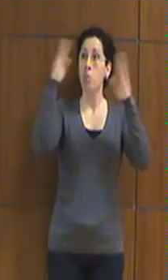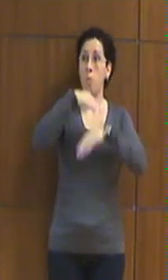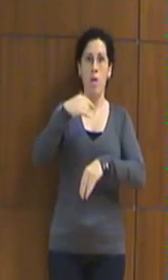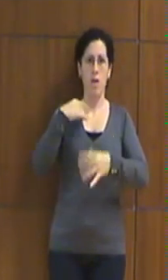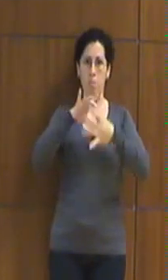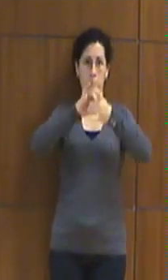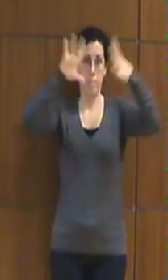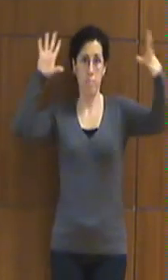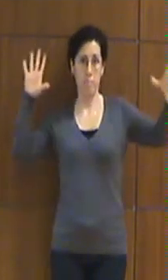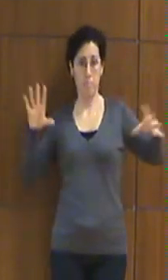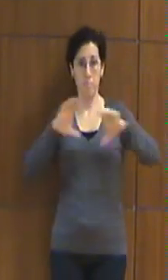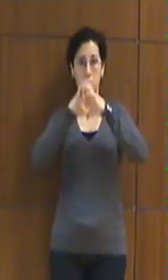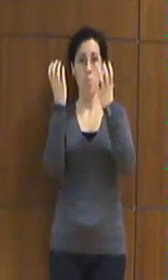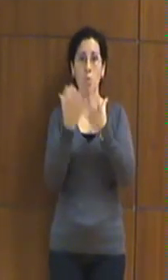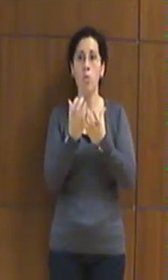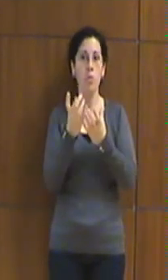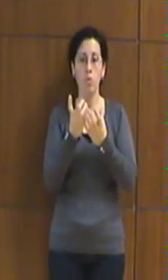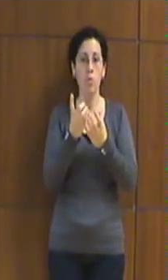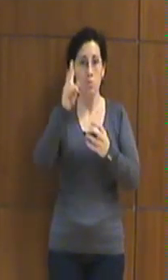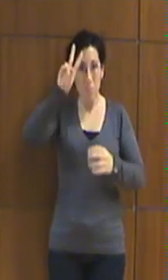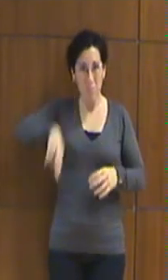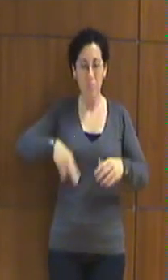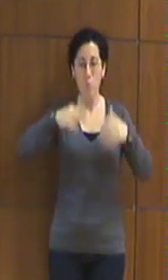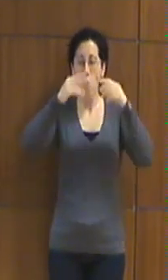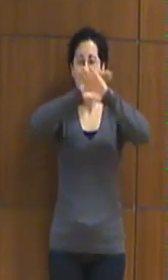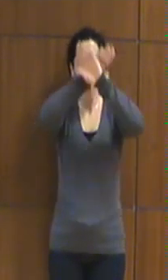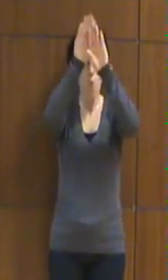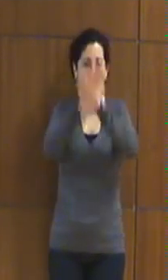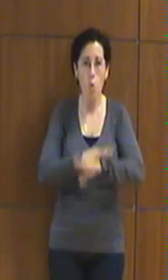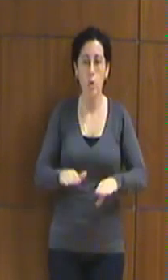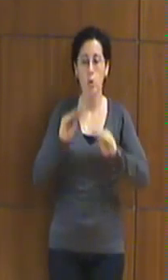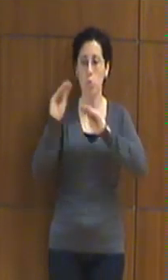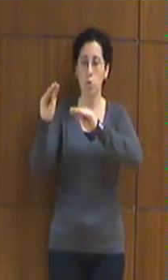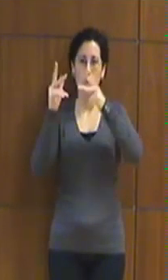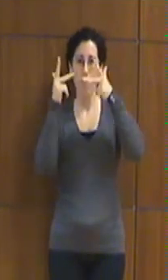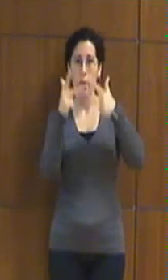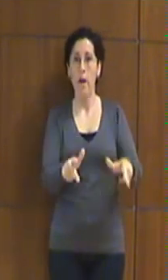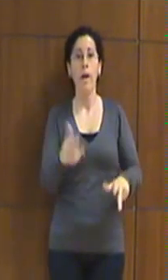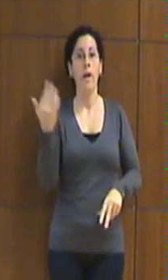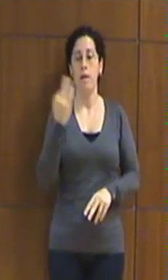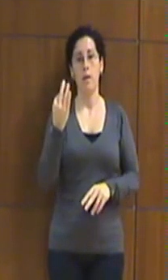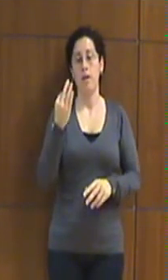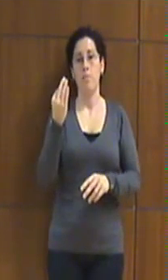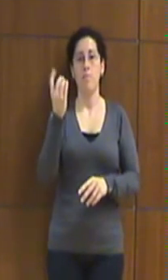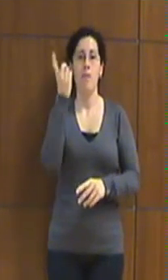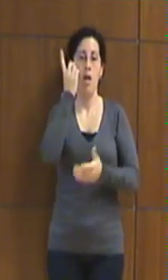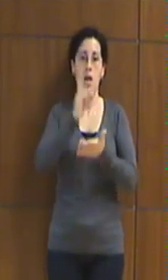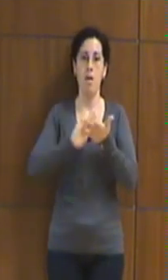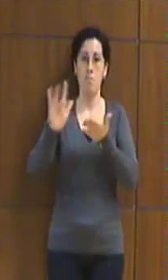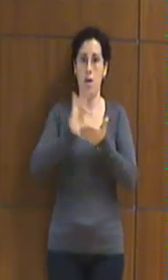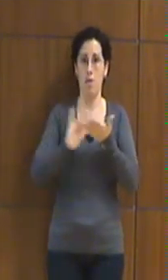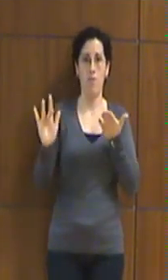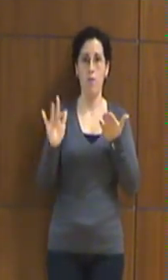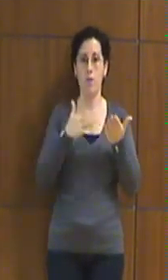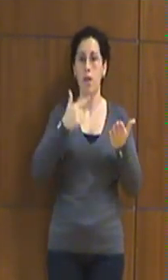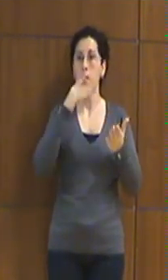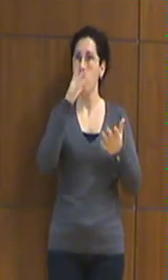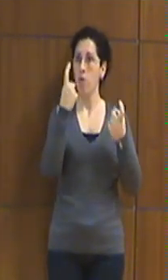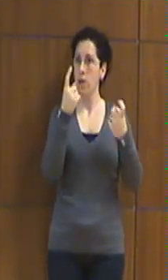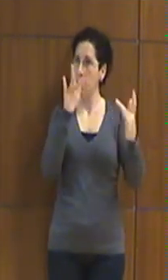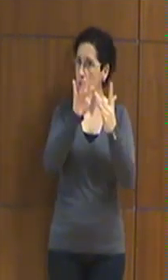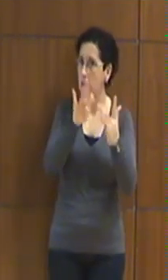de nuestro mundo. No, ya los smartphones, es decir, la necesidad de redes o la necesidad de correo, la necesidad de tal. Es verdad que esa brecha